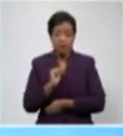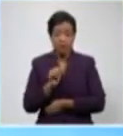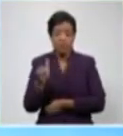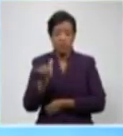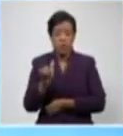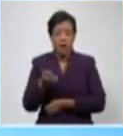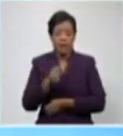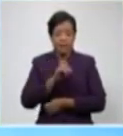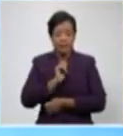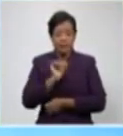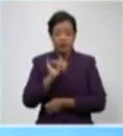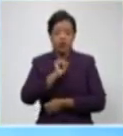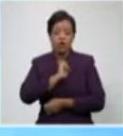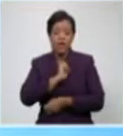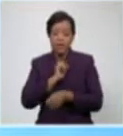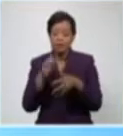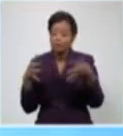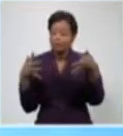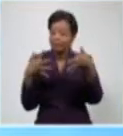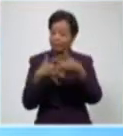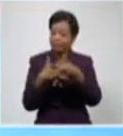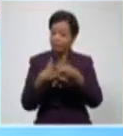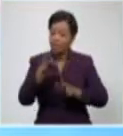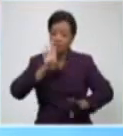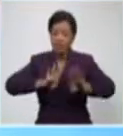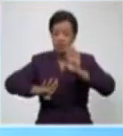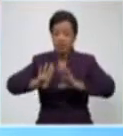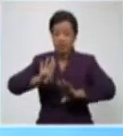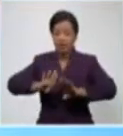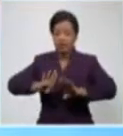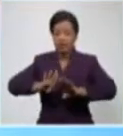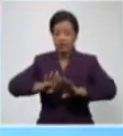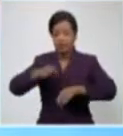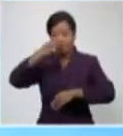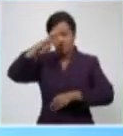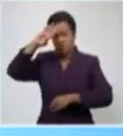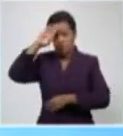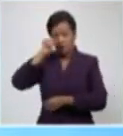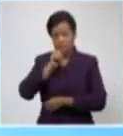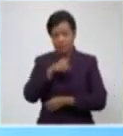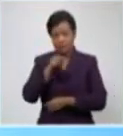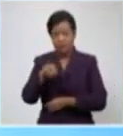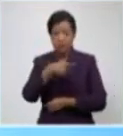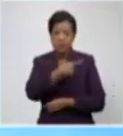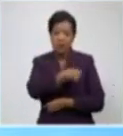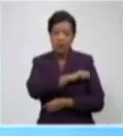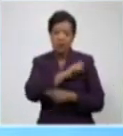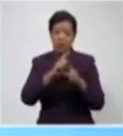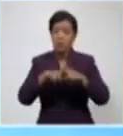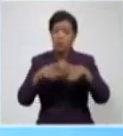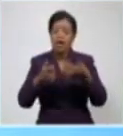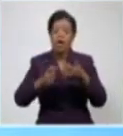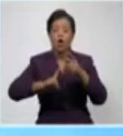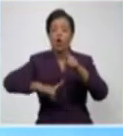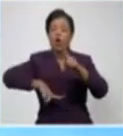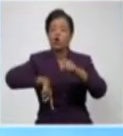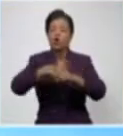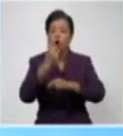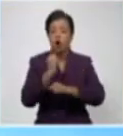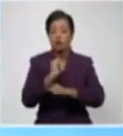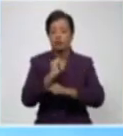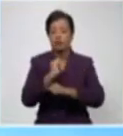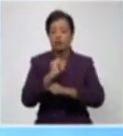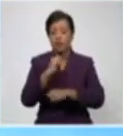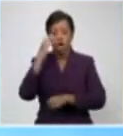autoexcluían de esa postura que reclamaba para el bien de la patria y de los ciudadanos, porque se oponían a la radicalidad